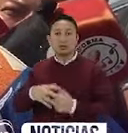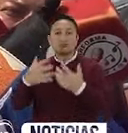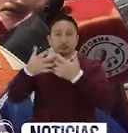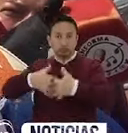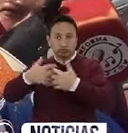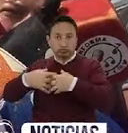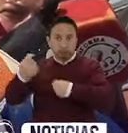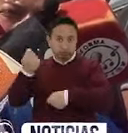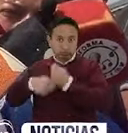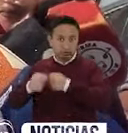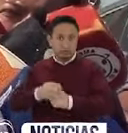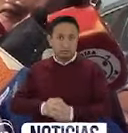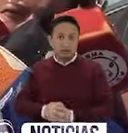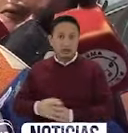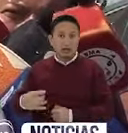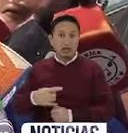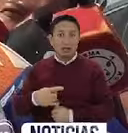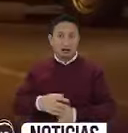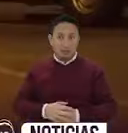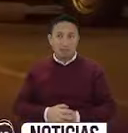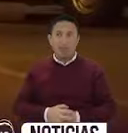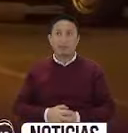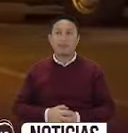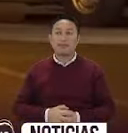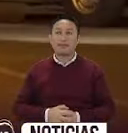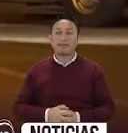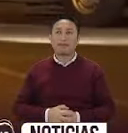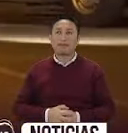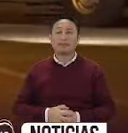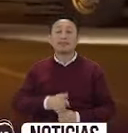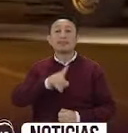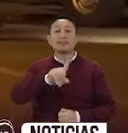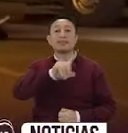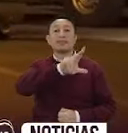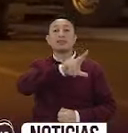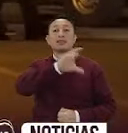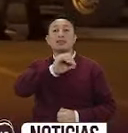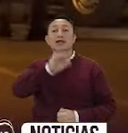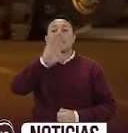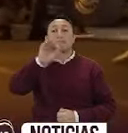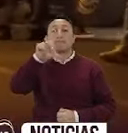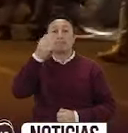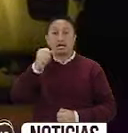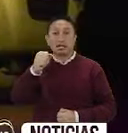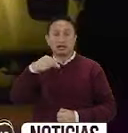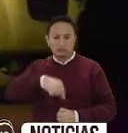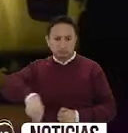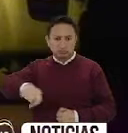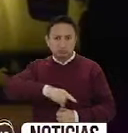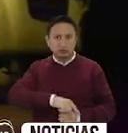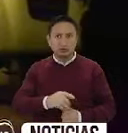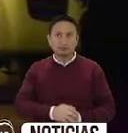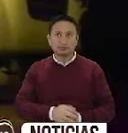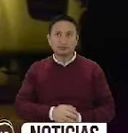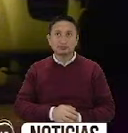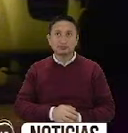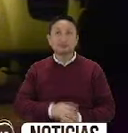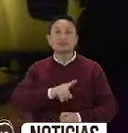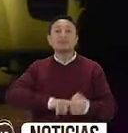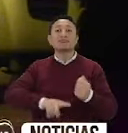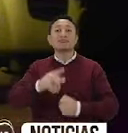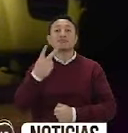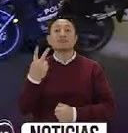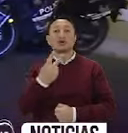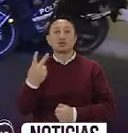expende este tipo de tela para la confección. Además de los 130 indicios balísticos de fusil que dispararon en contra de los hermanos Javier y Milton